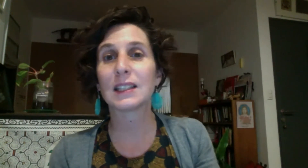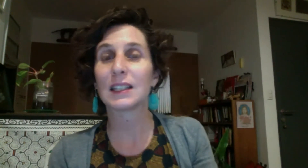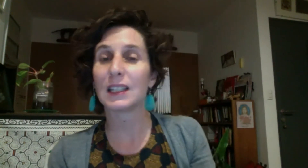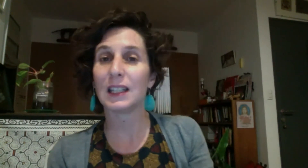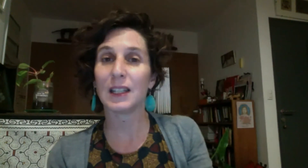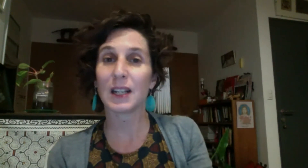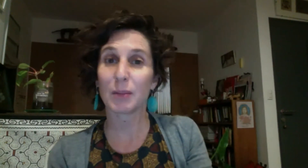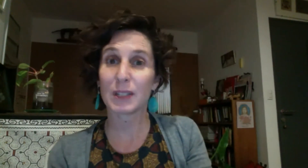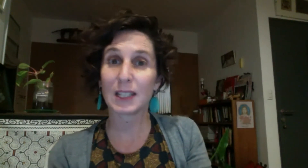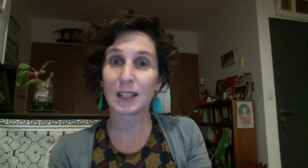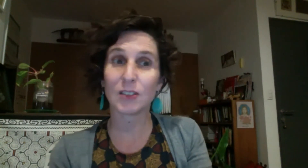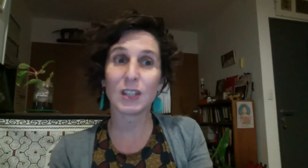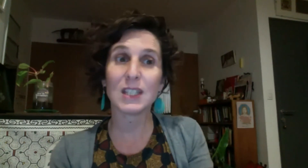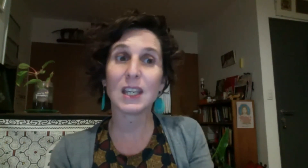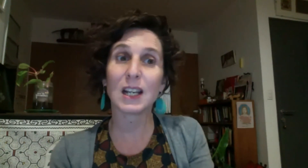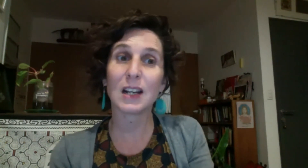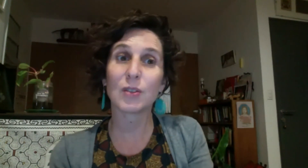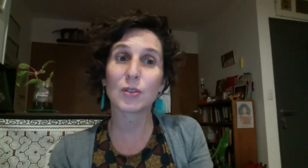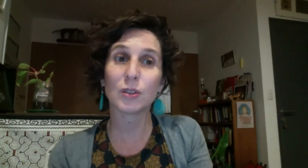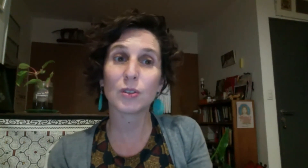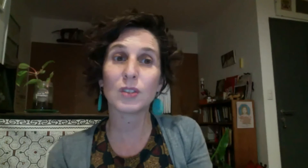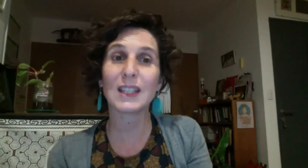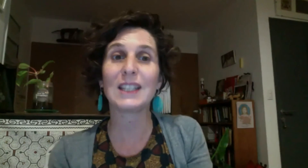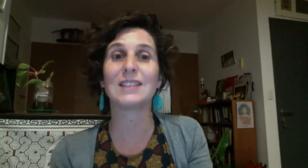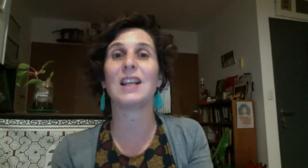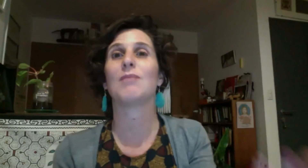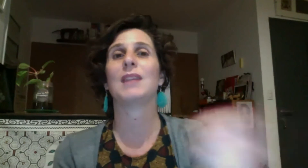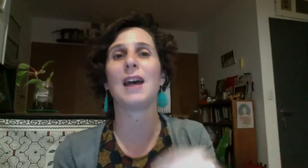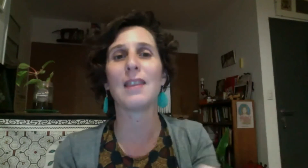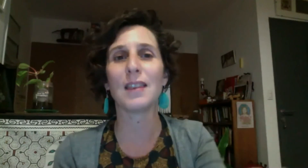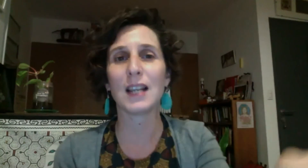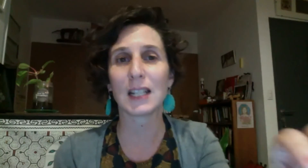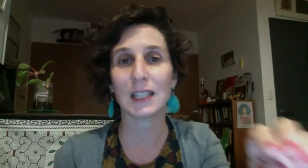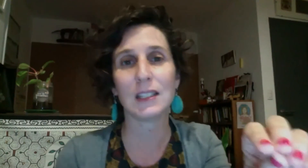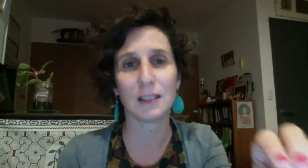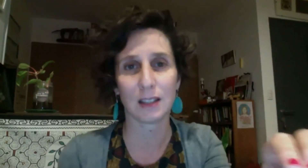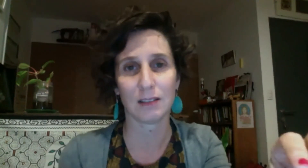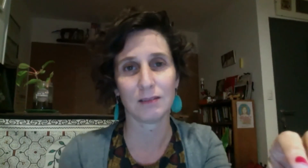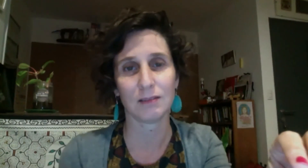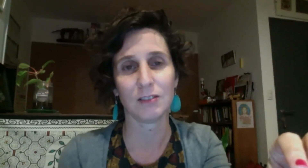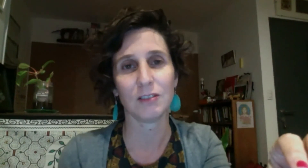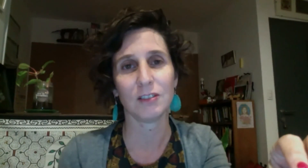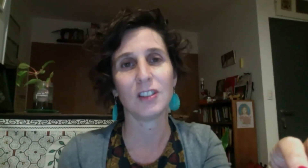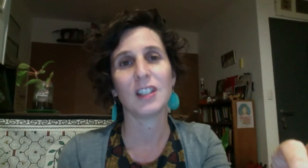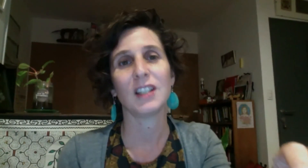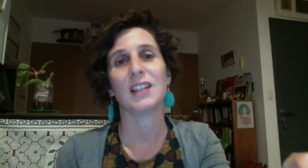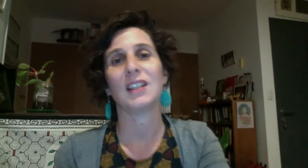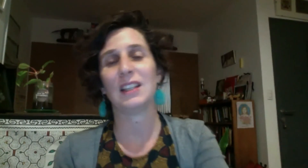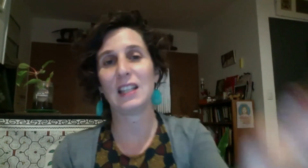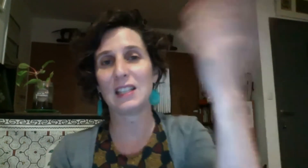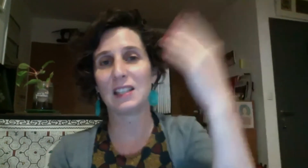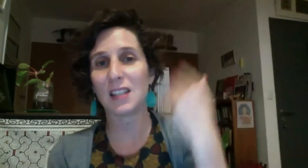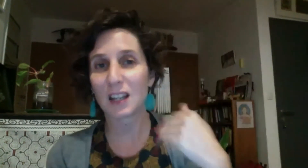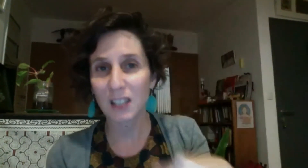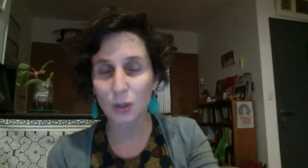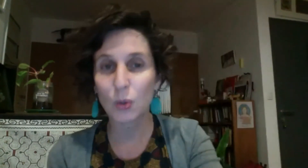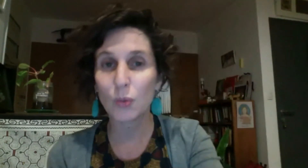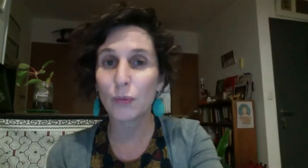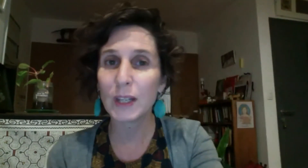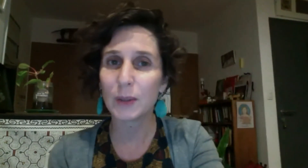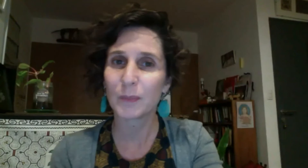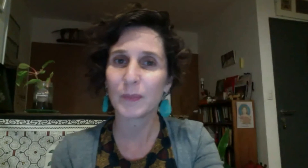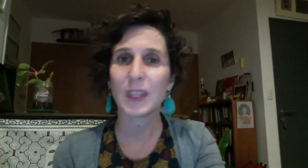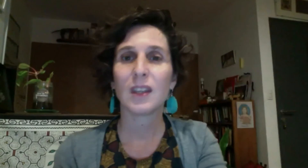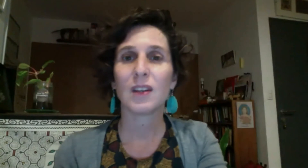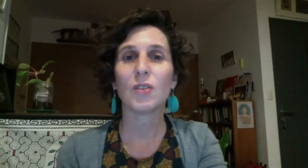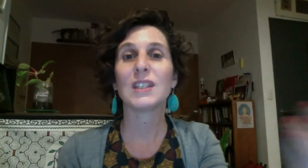estas representaciones llegan a nosotros desde la mirada del artista, ¿no? Es decir, ya con un